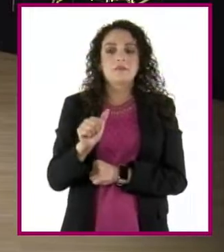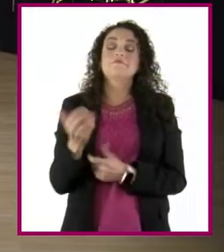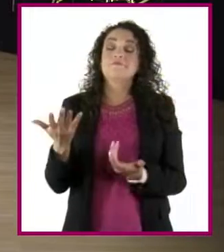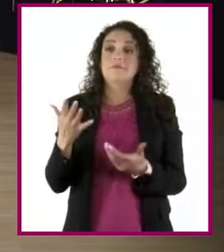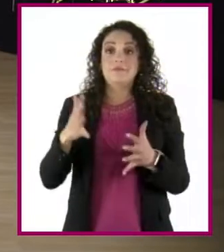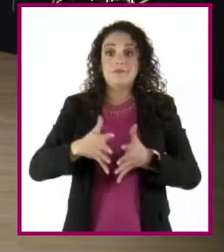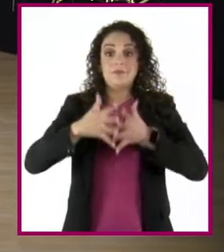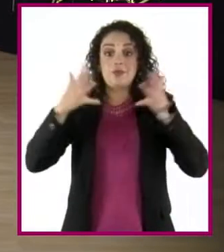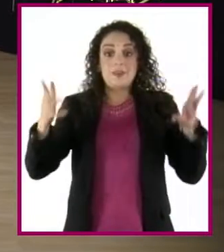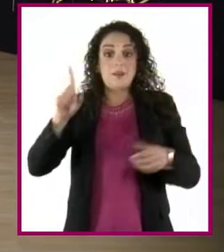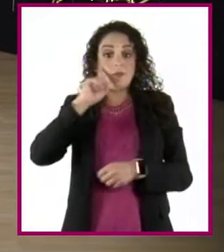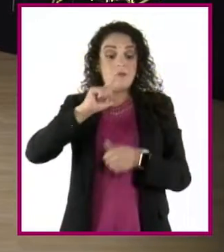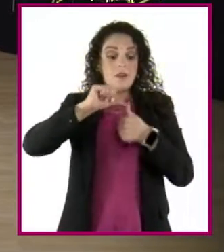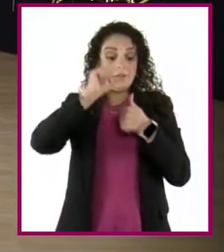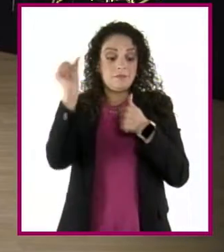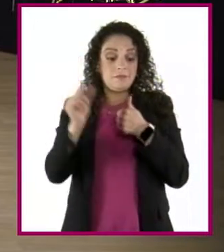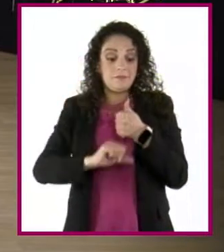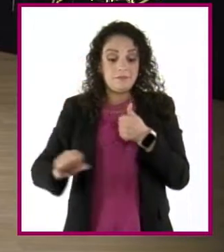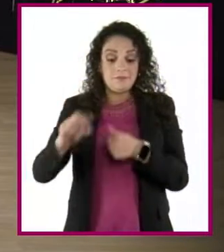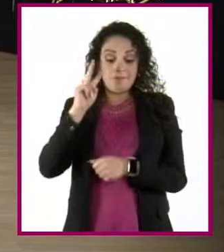su obra inédita en el MUAC.